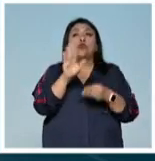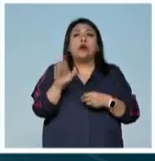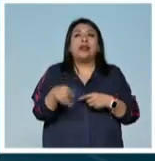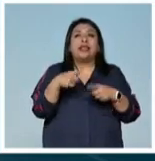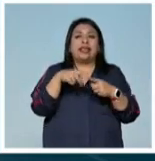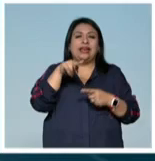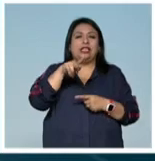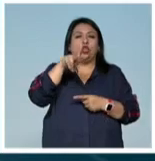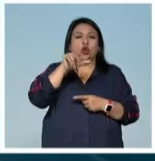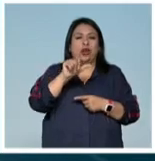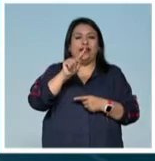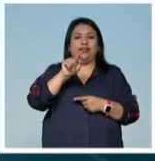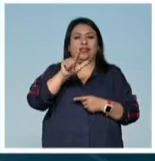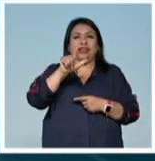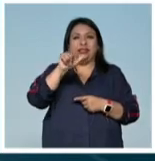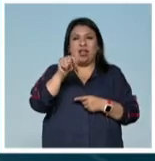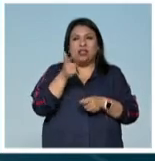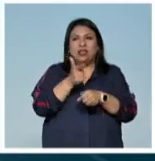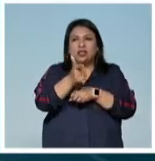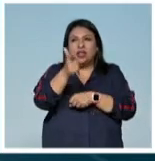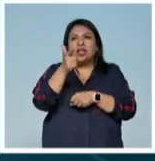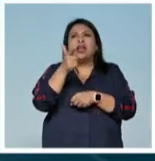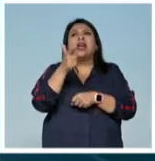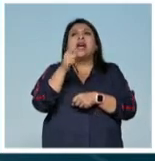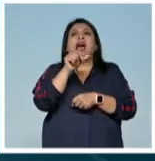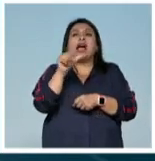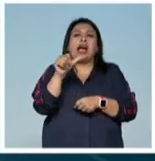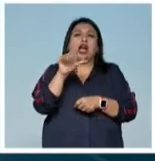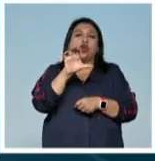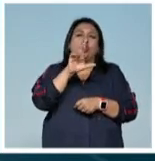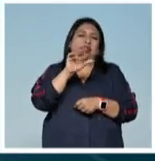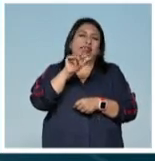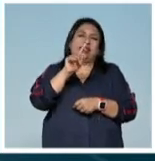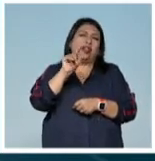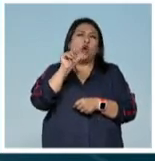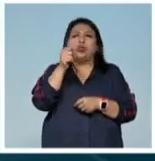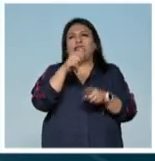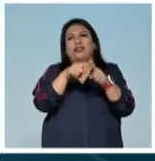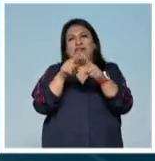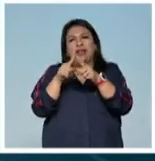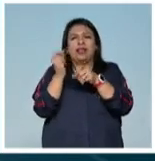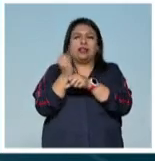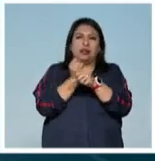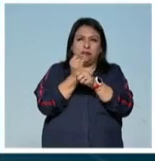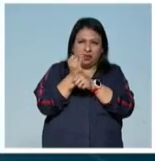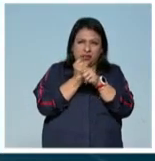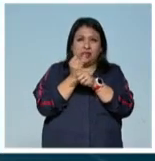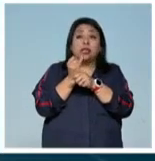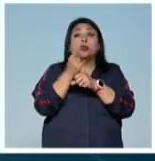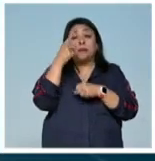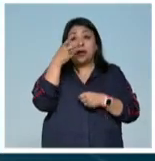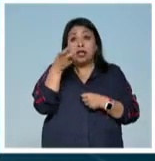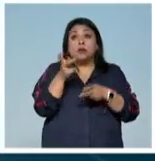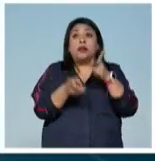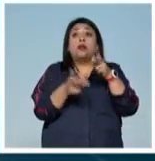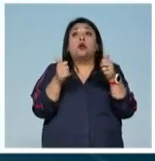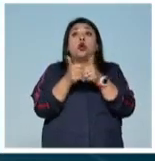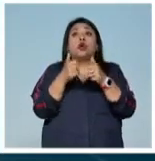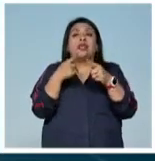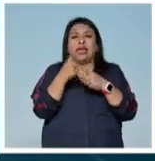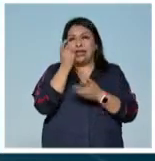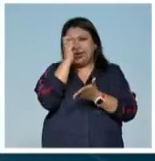Nikola Tesla, el descubridor de la corriente alterna, entre muchas otras investigaciones que realizó. Y para ello platicamos con